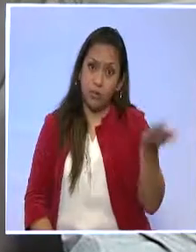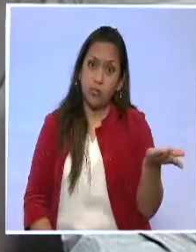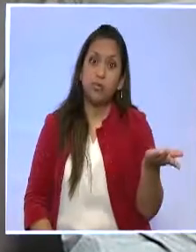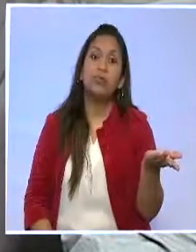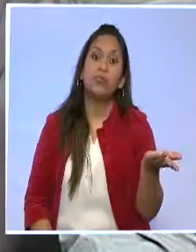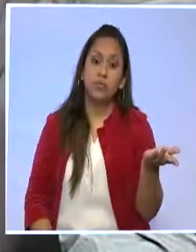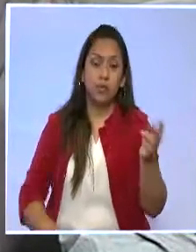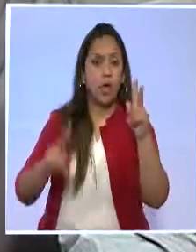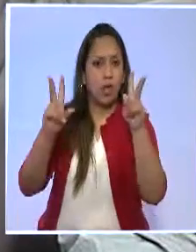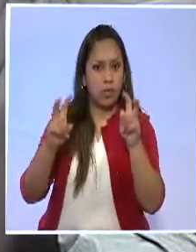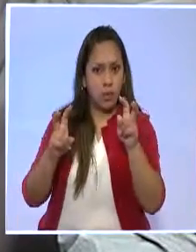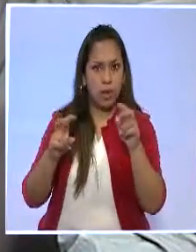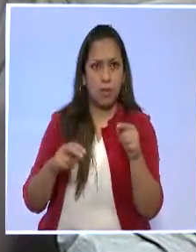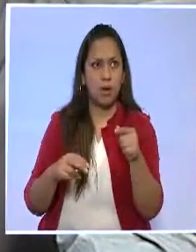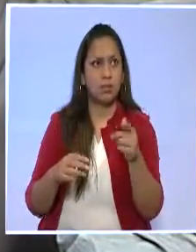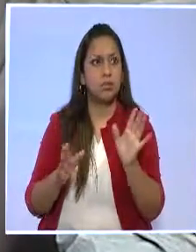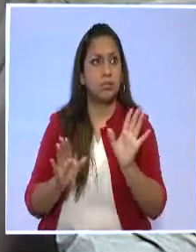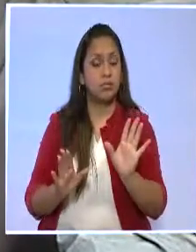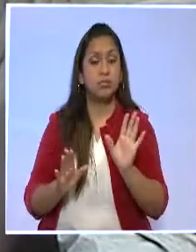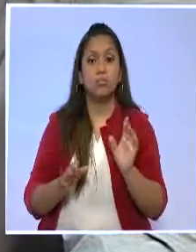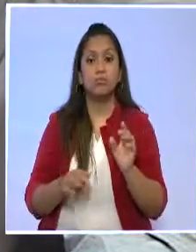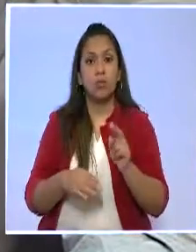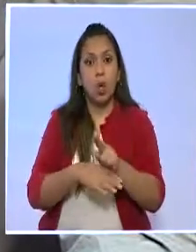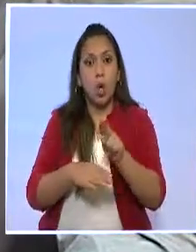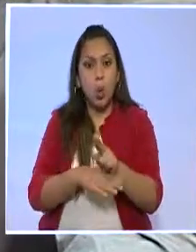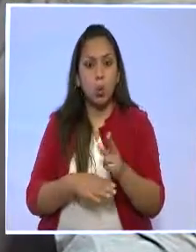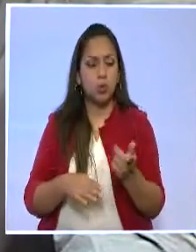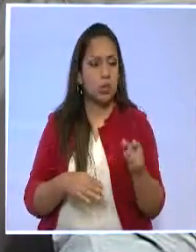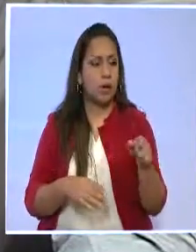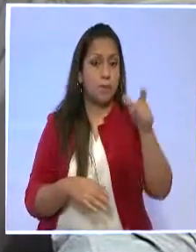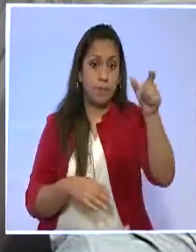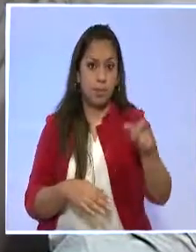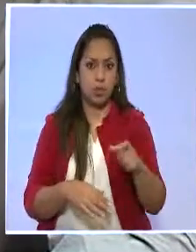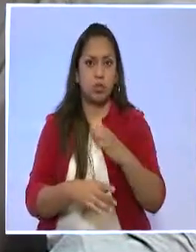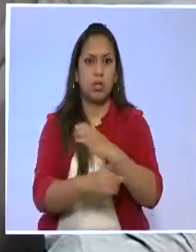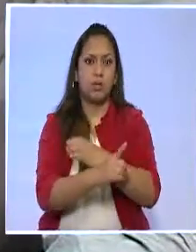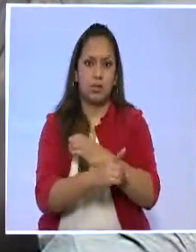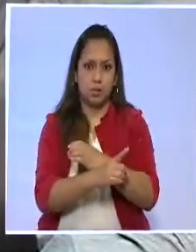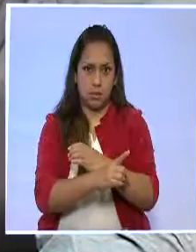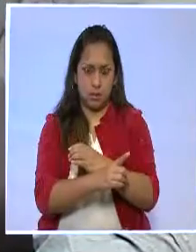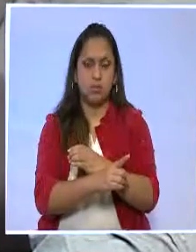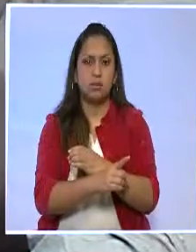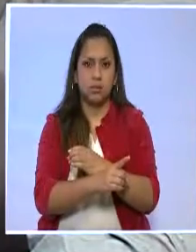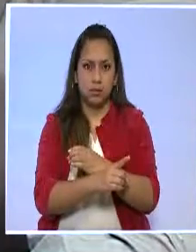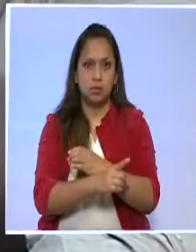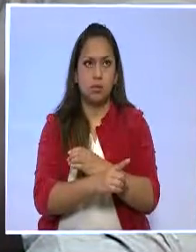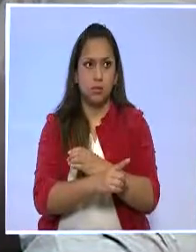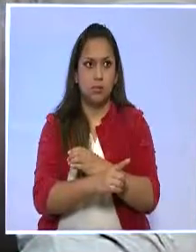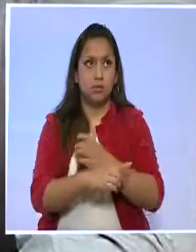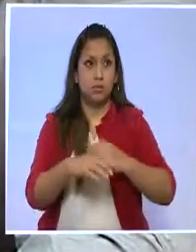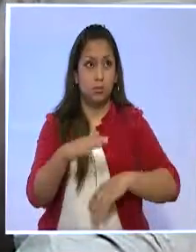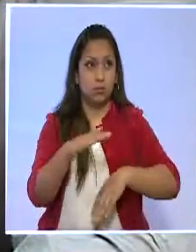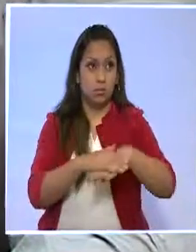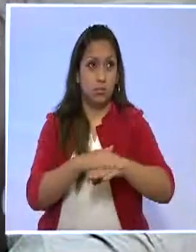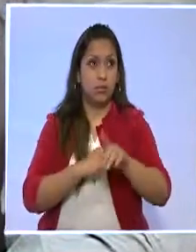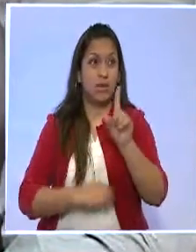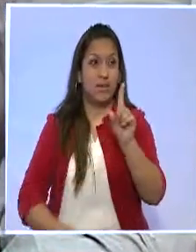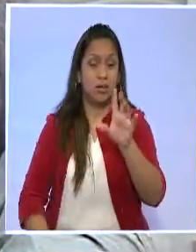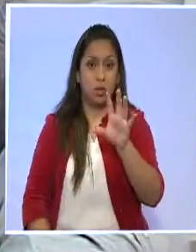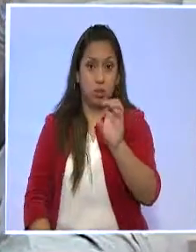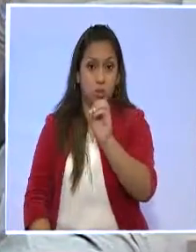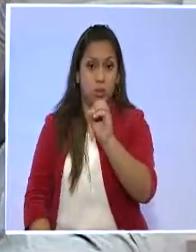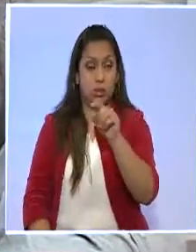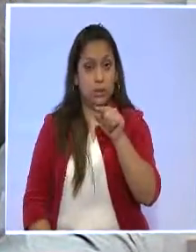ortopédicos y no ortopédicos pueden hacer uso cualquier otra persona tienen fuera creo que con la norma actualmente 150.000